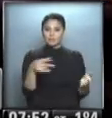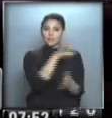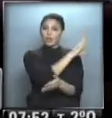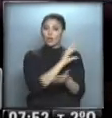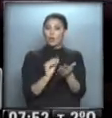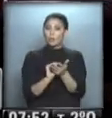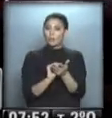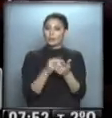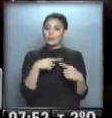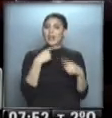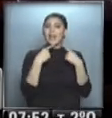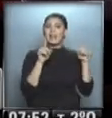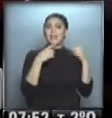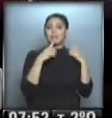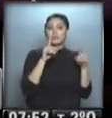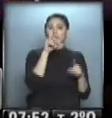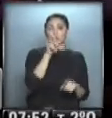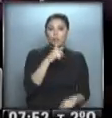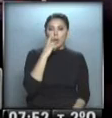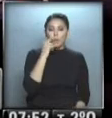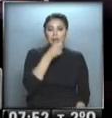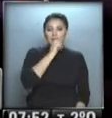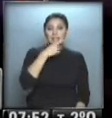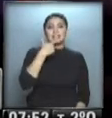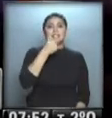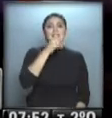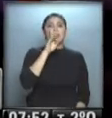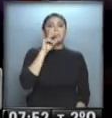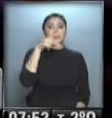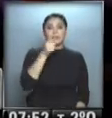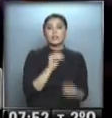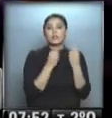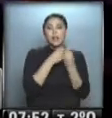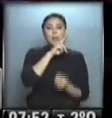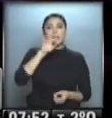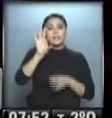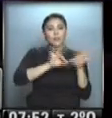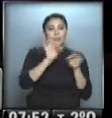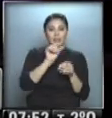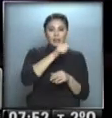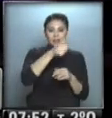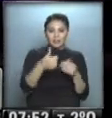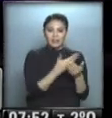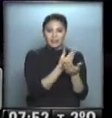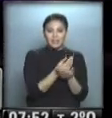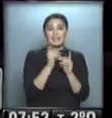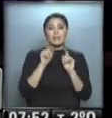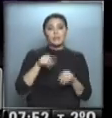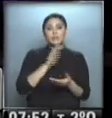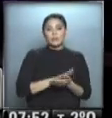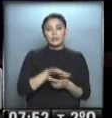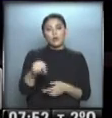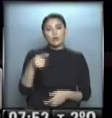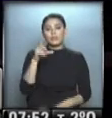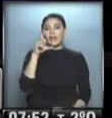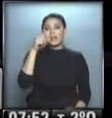en una selección de temas de Joaquín Sabina y se quedó con 20 nominaciones. También podemos hablar de Camila, otra